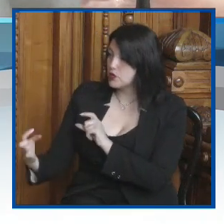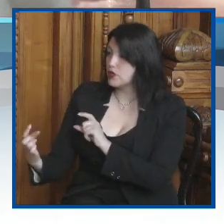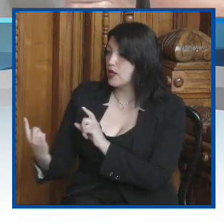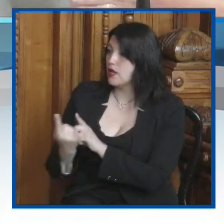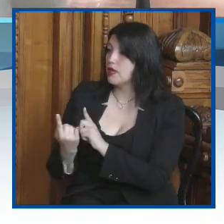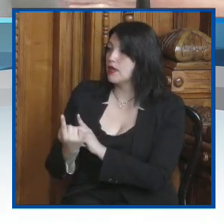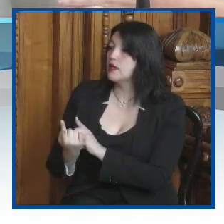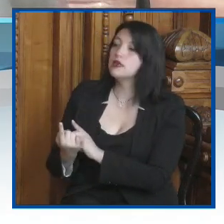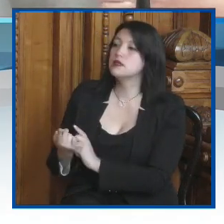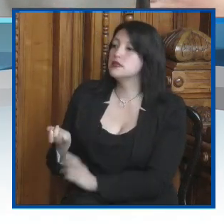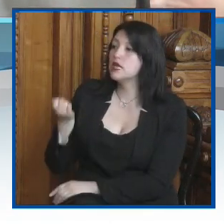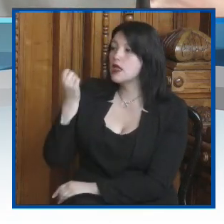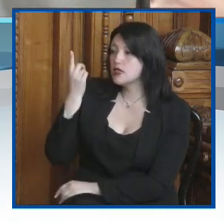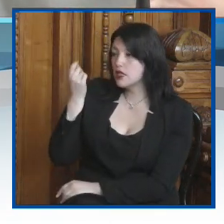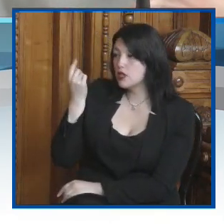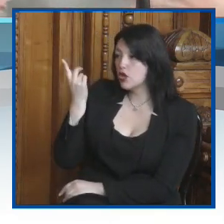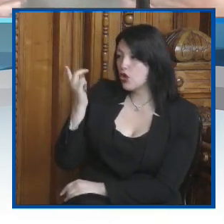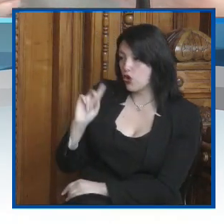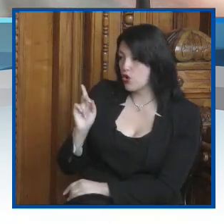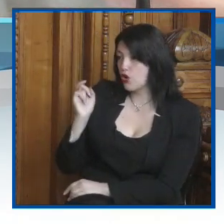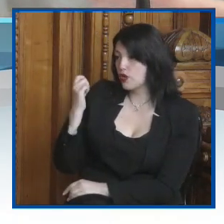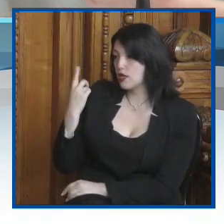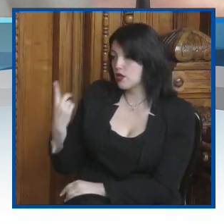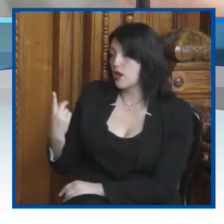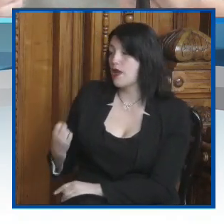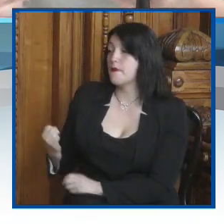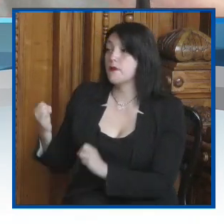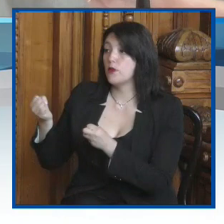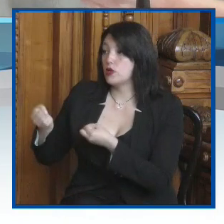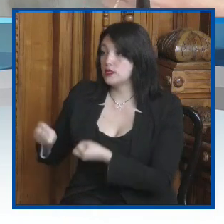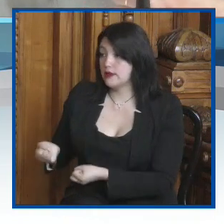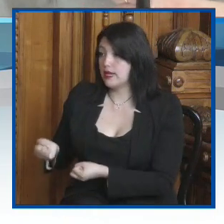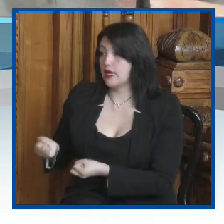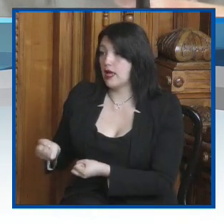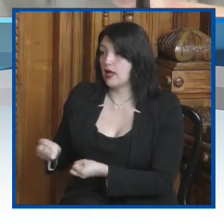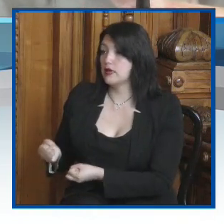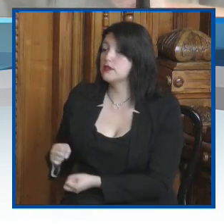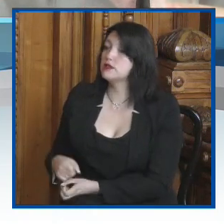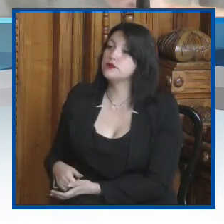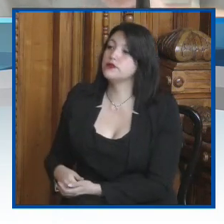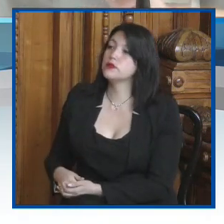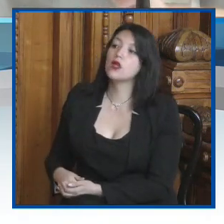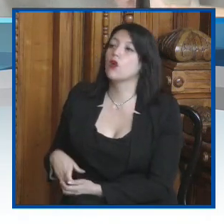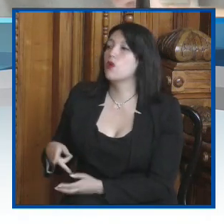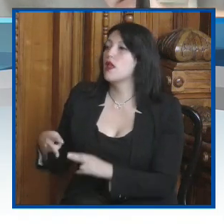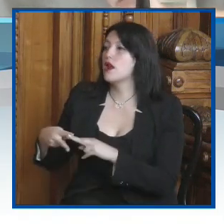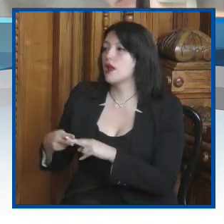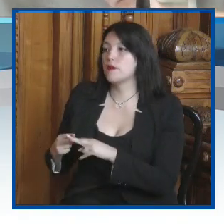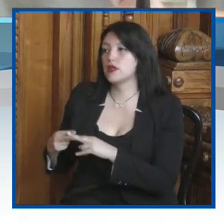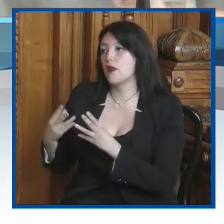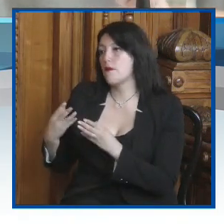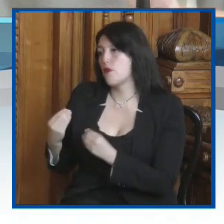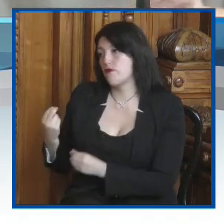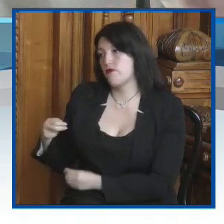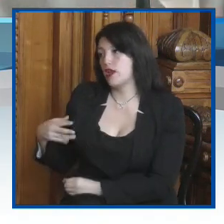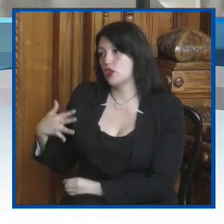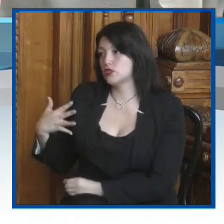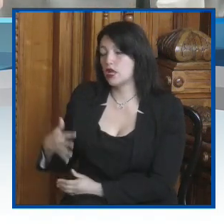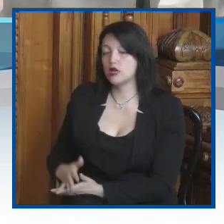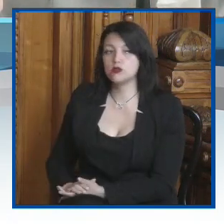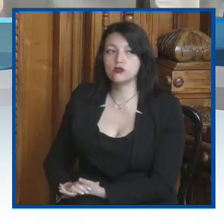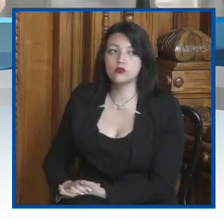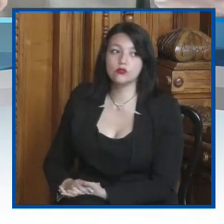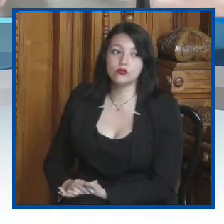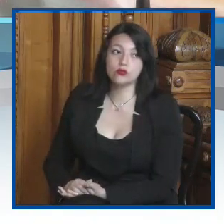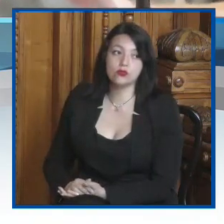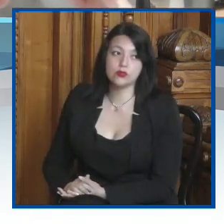ver si lo comprendió o no lo comprendió, la posibilidad de la inmediatez y la audiencia es una herramienta súper valiosa. Como